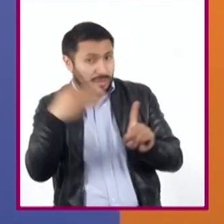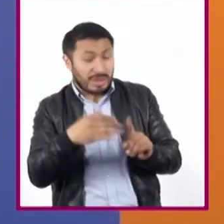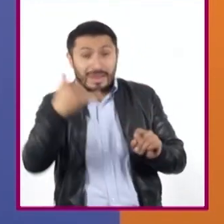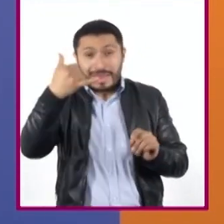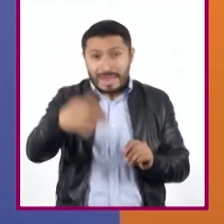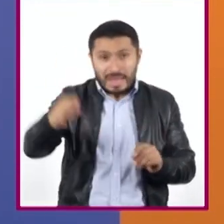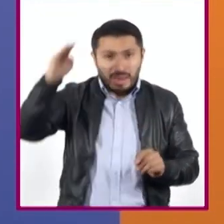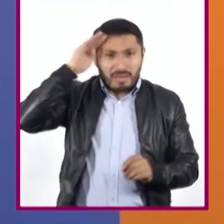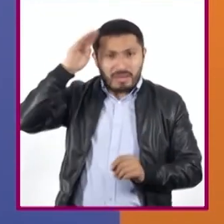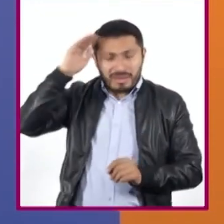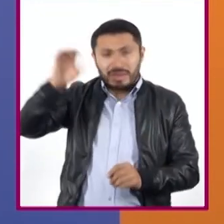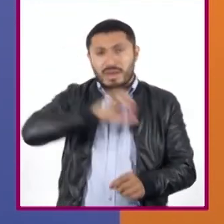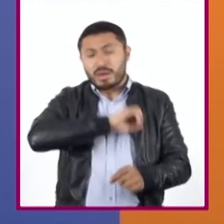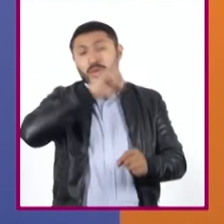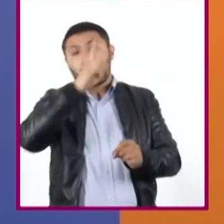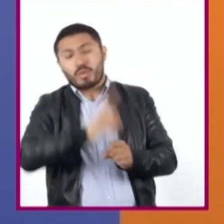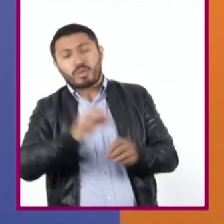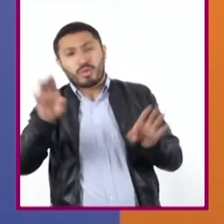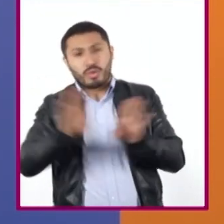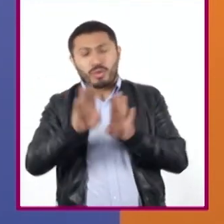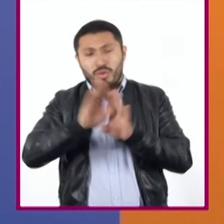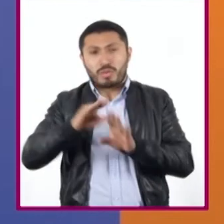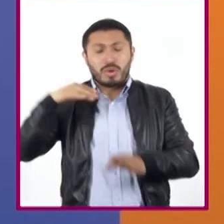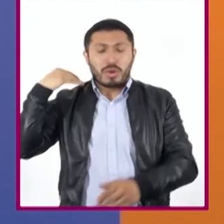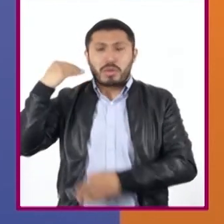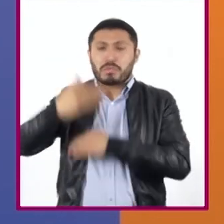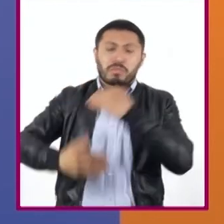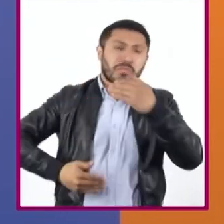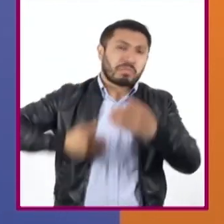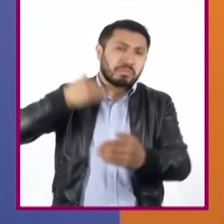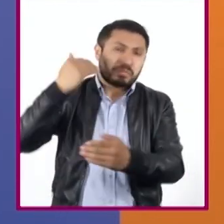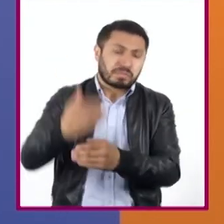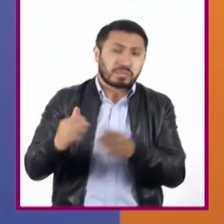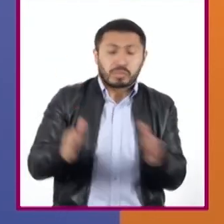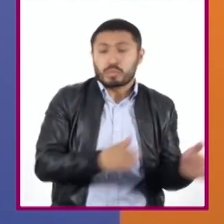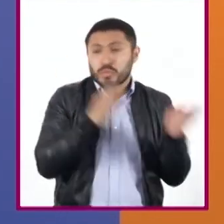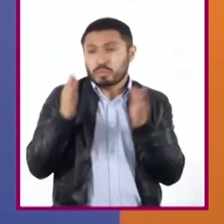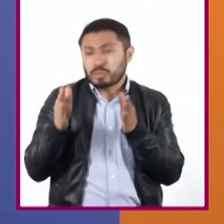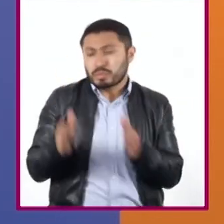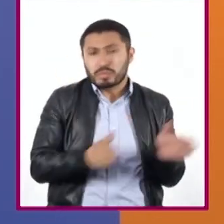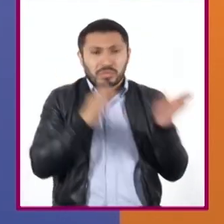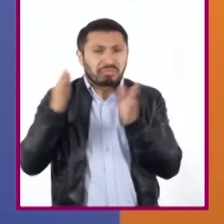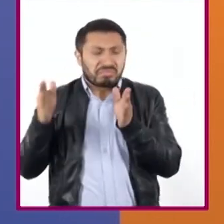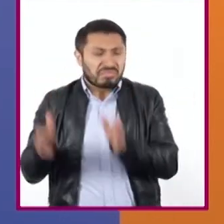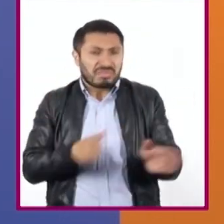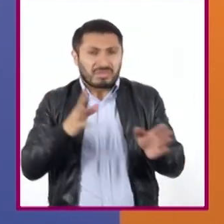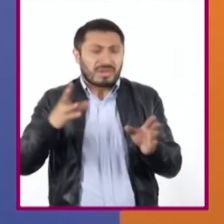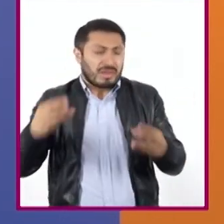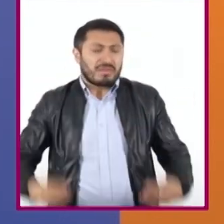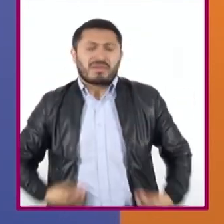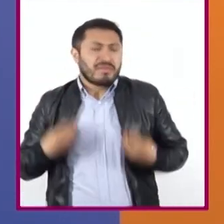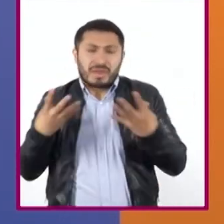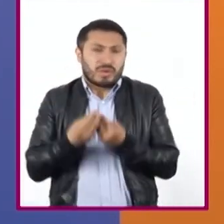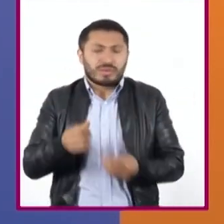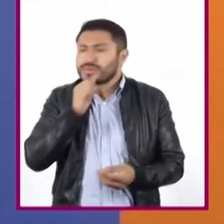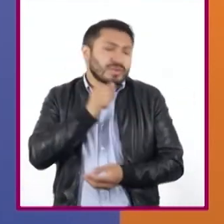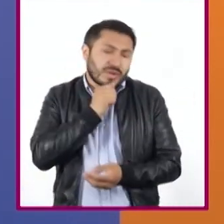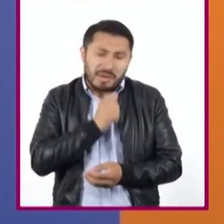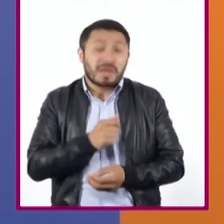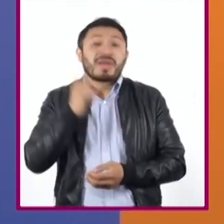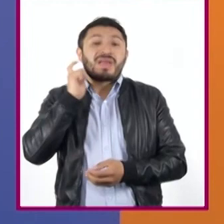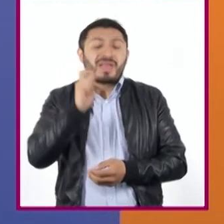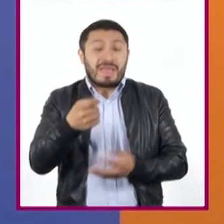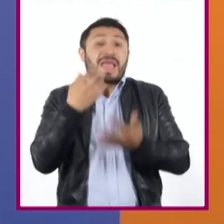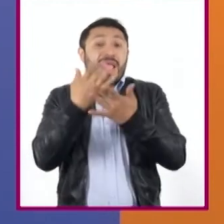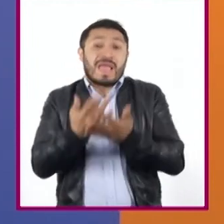la posibilidad de posponer el irse a vivir con Felipe. Esto es, darse un tiempo para examinar si